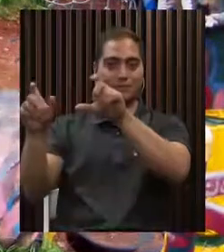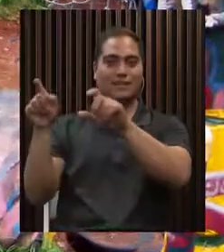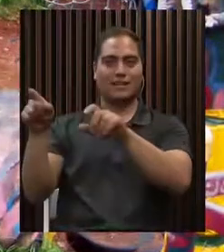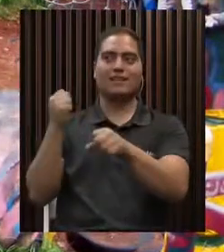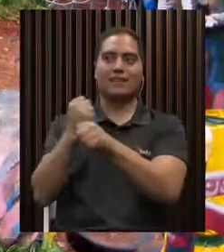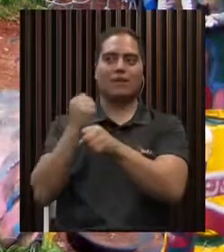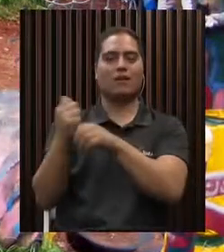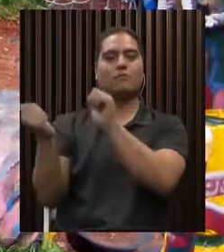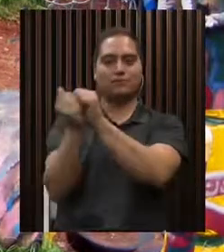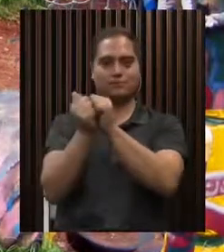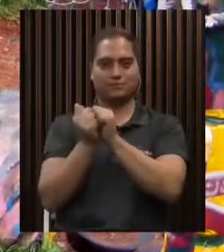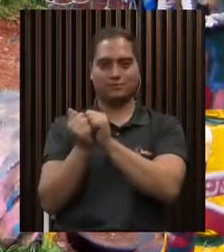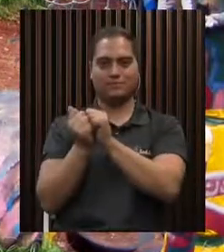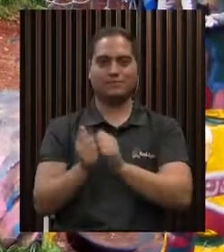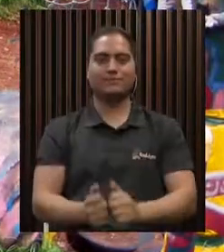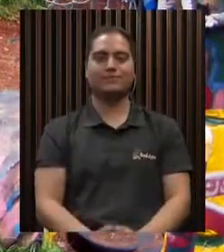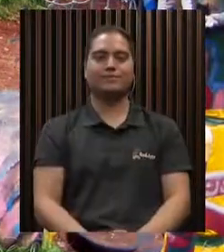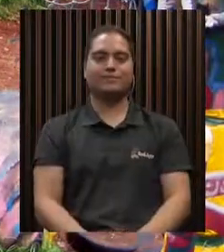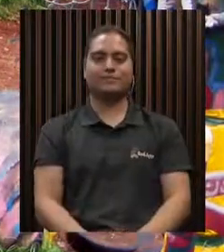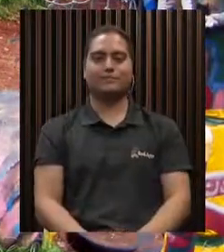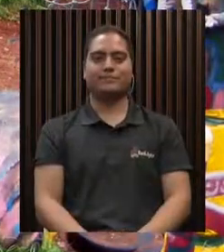aquí hay una imagen tras mío,